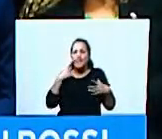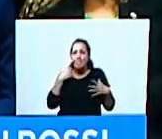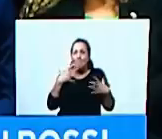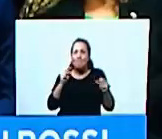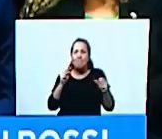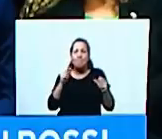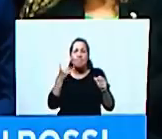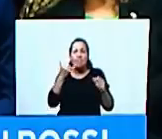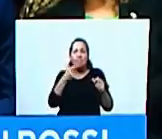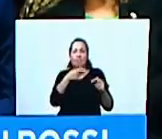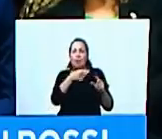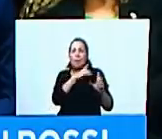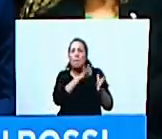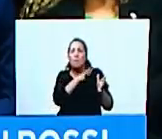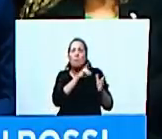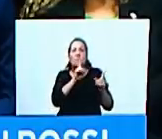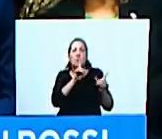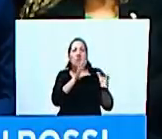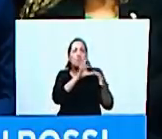que decir, ¿no?